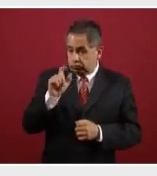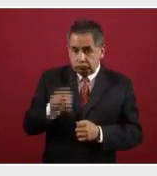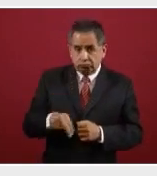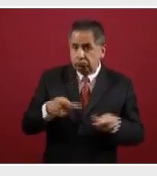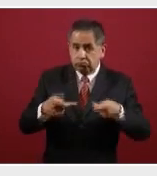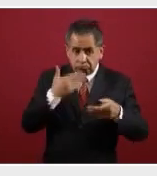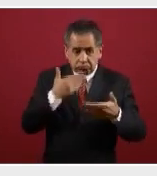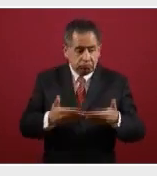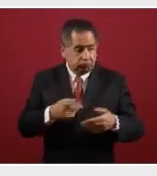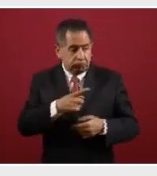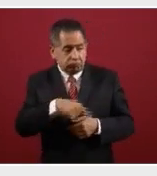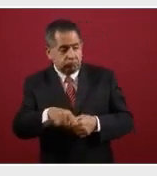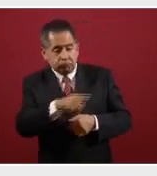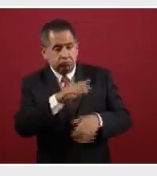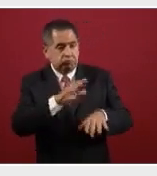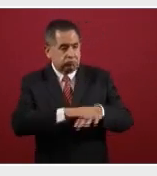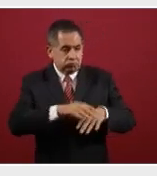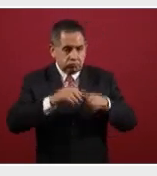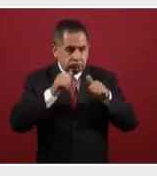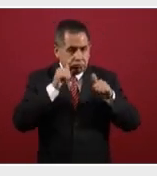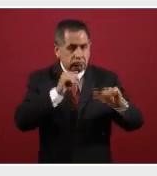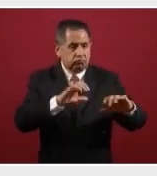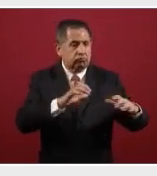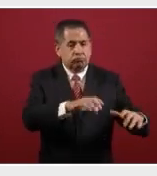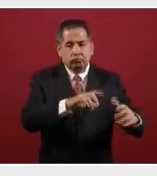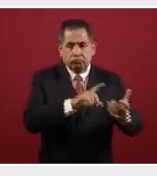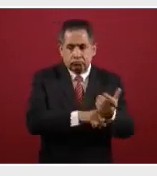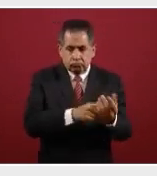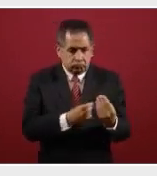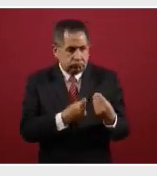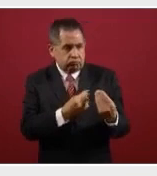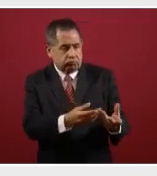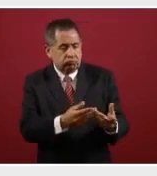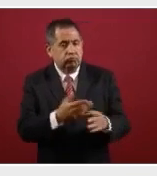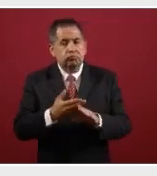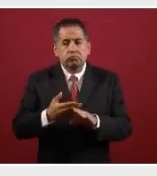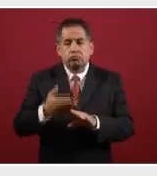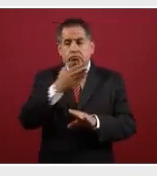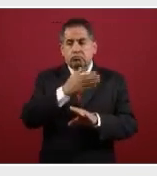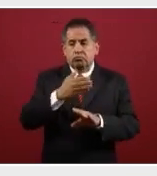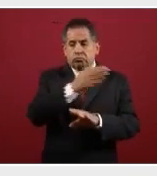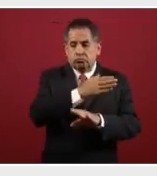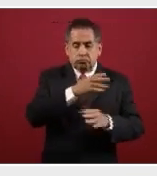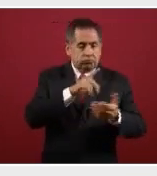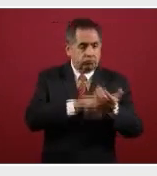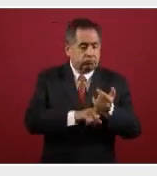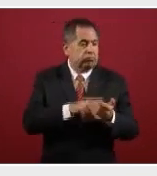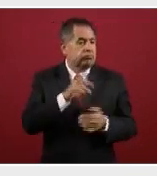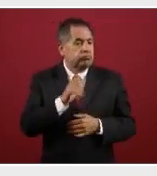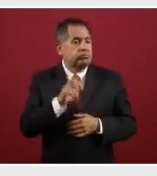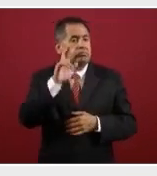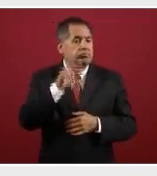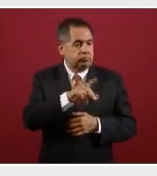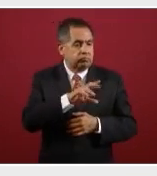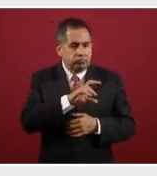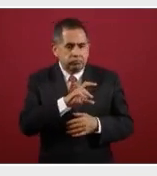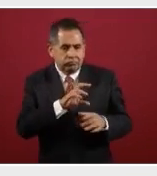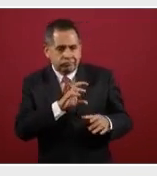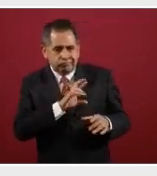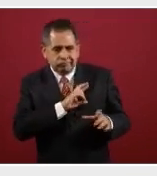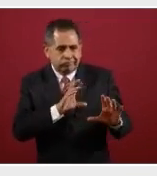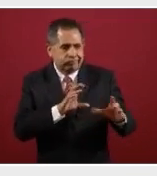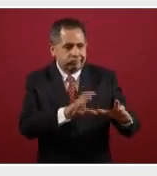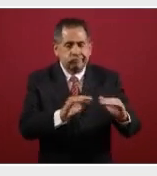que más tienen y eran orientadas a proveer bienes privados individuales, que aumentan